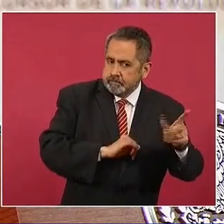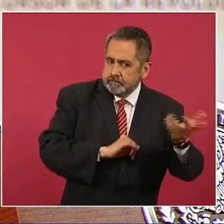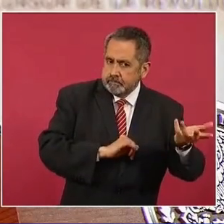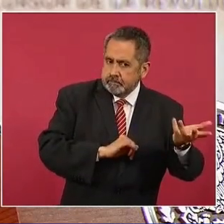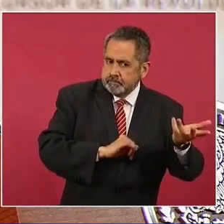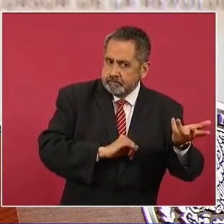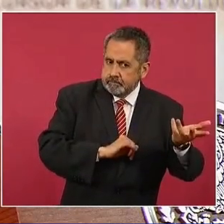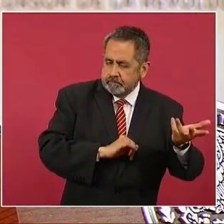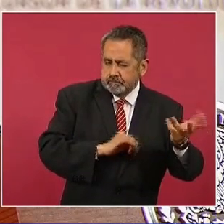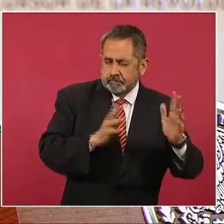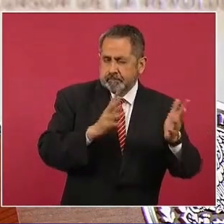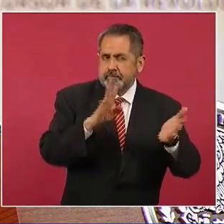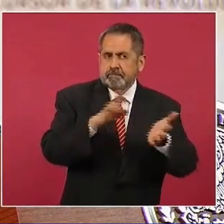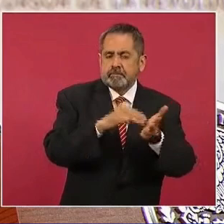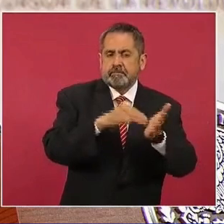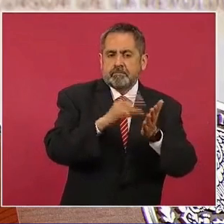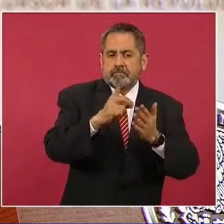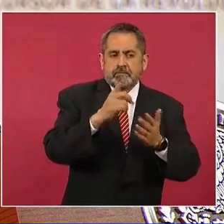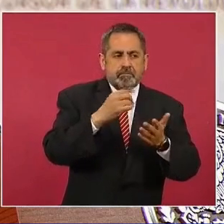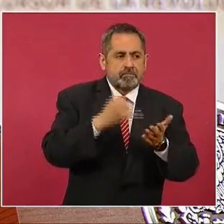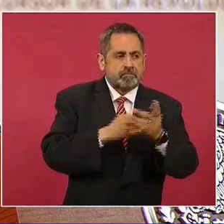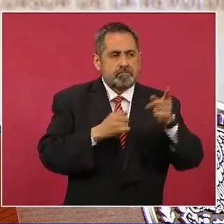los $3,000 millones.